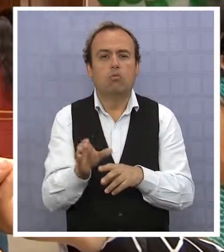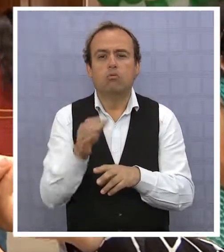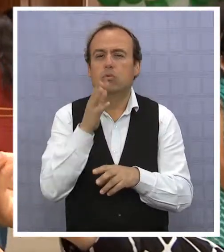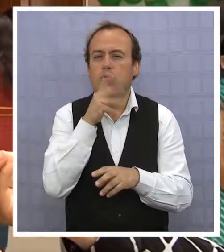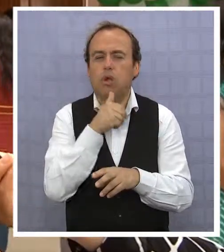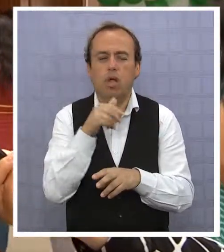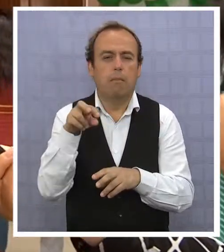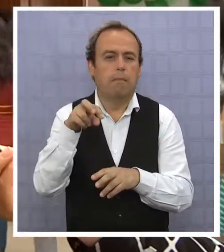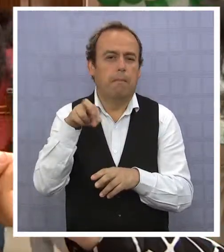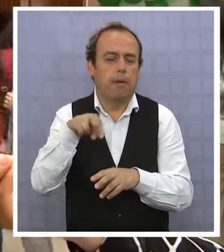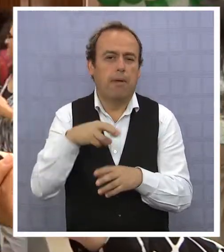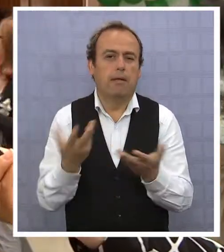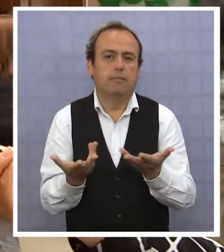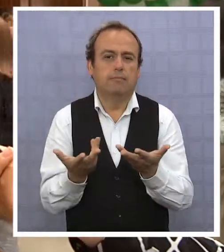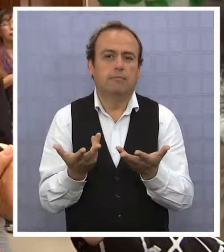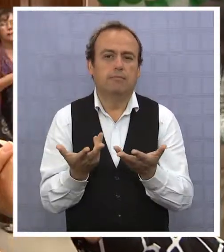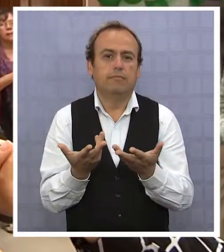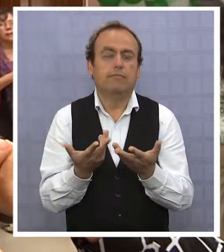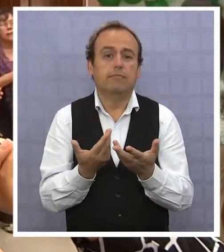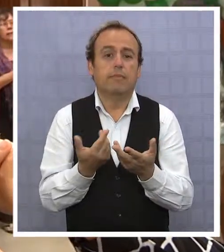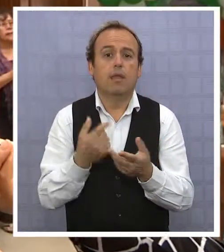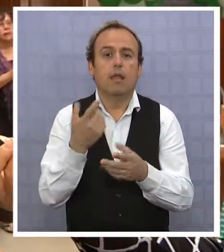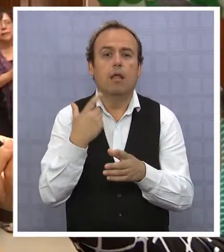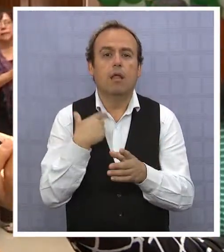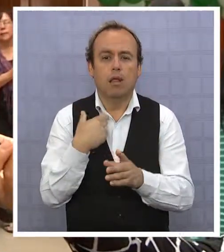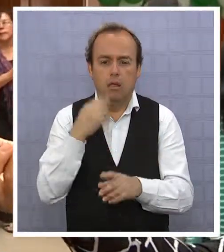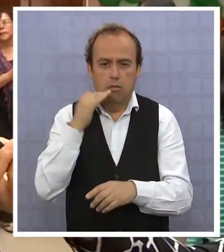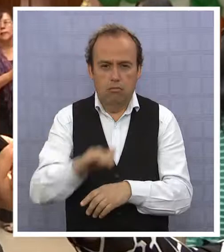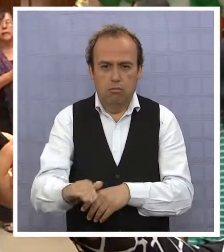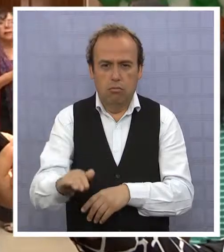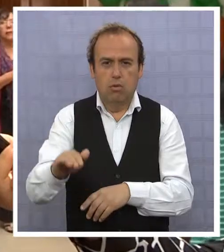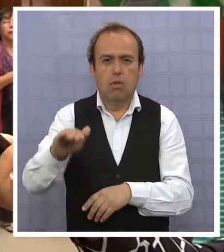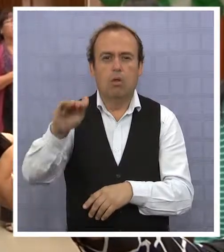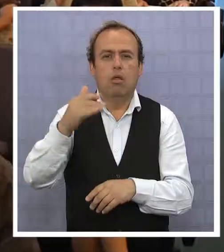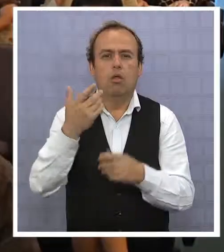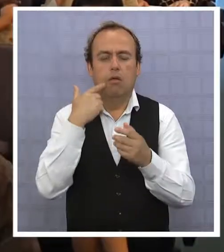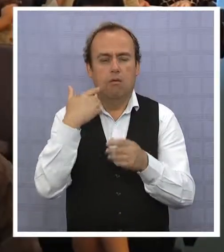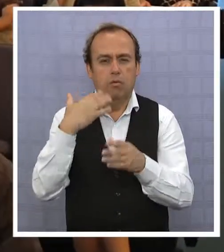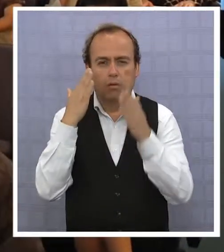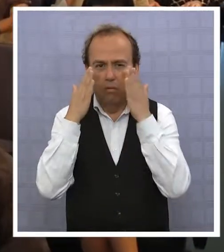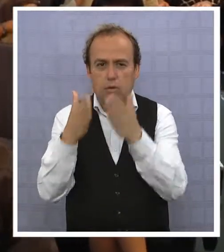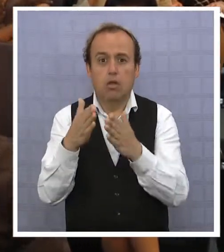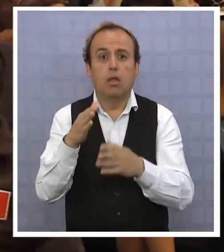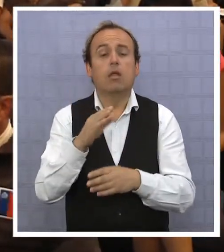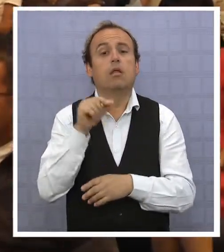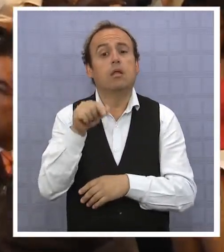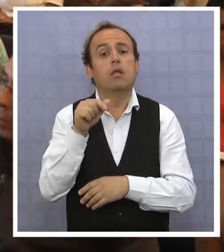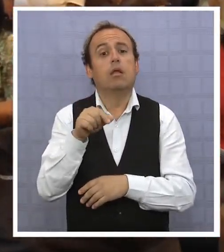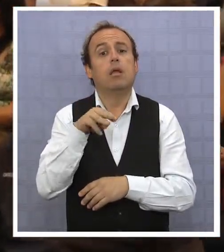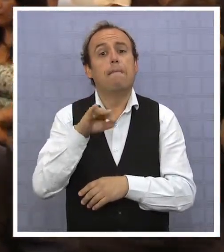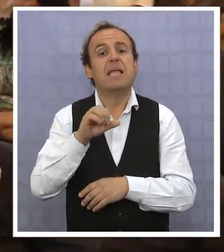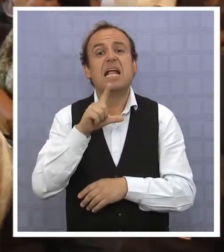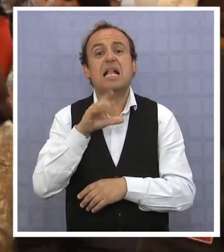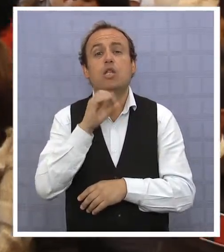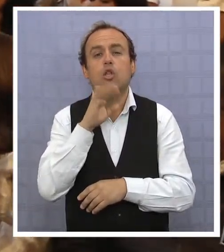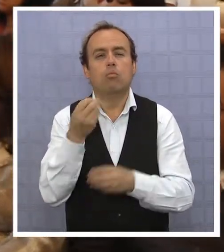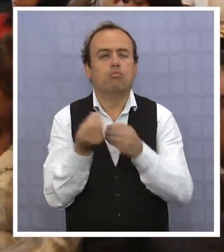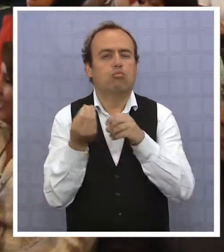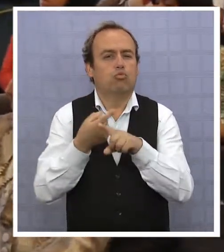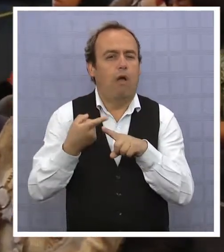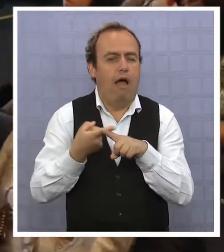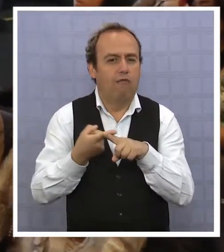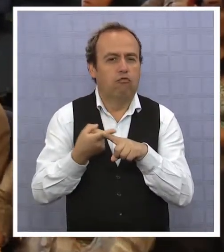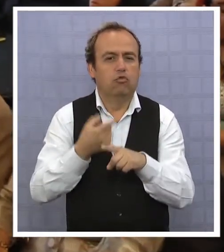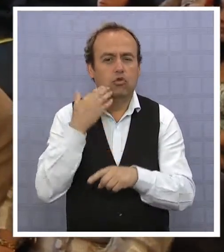paterna, que es potente tanto para la formación de niños como niñas también. Cayupi señaló que con todos los casos de abusos